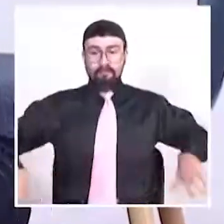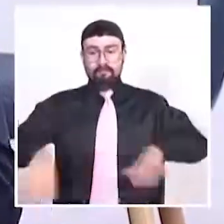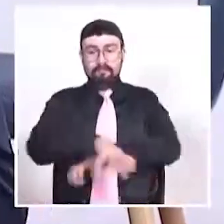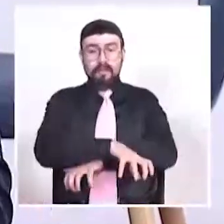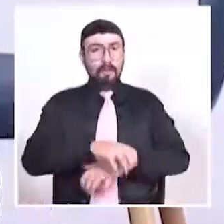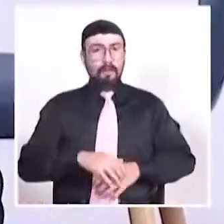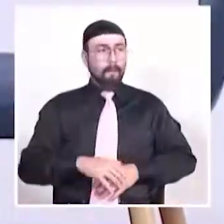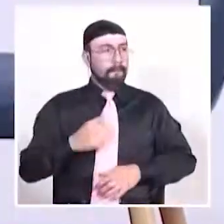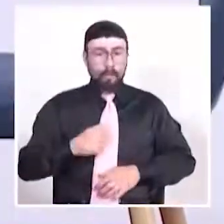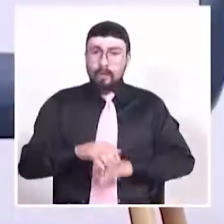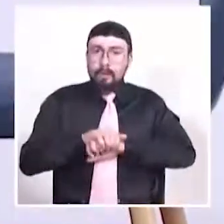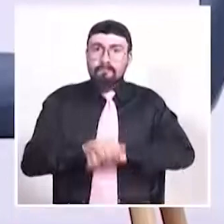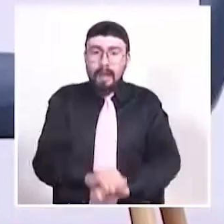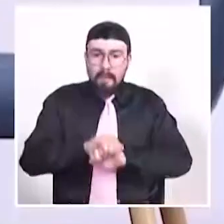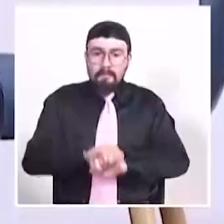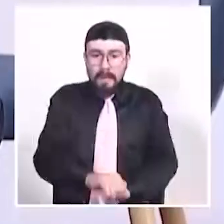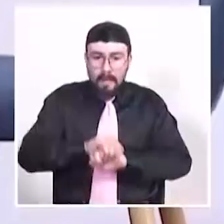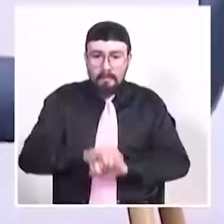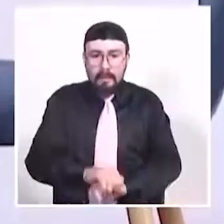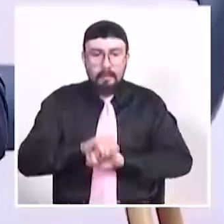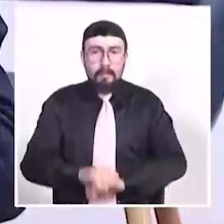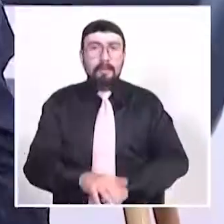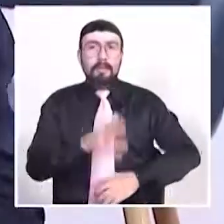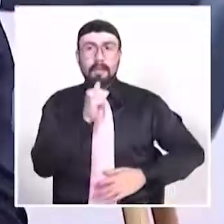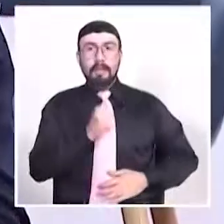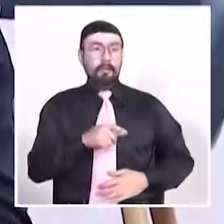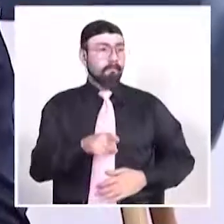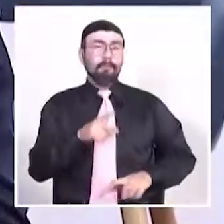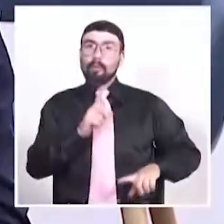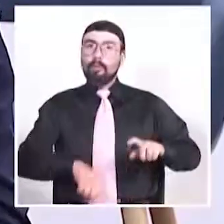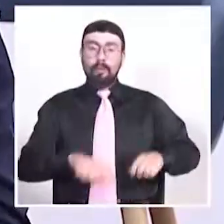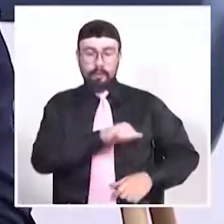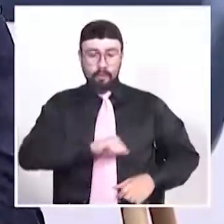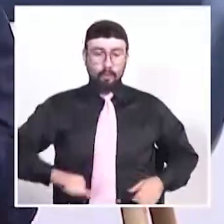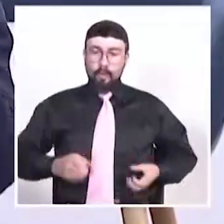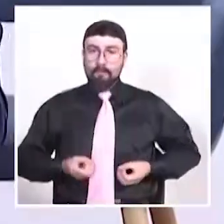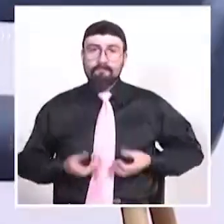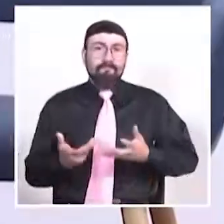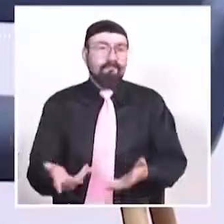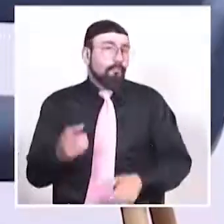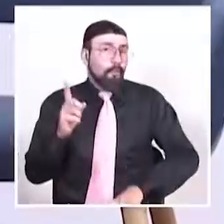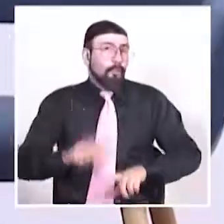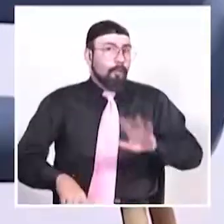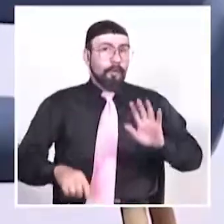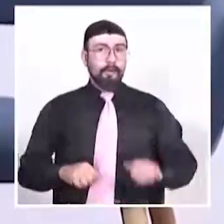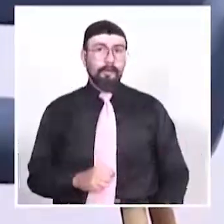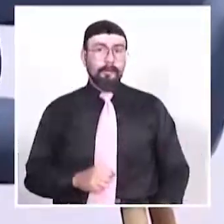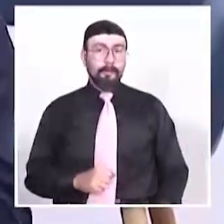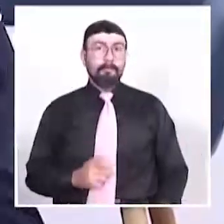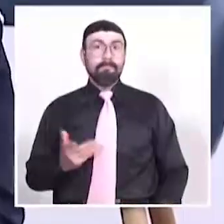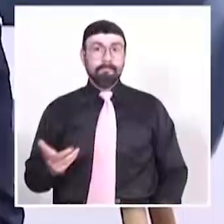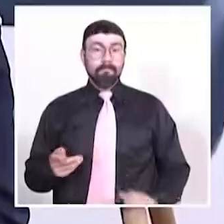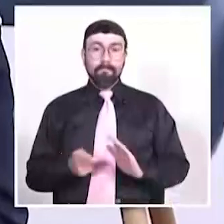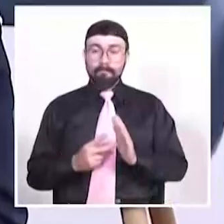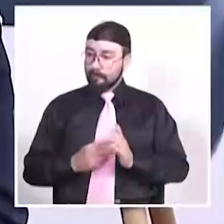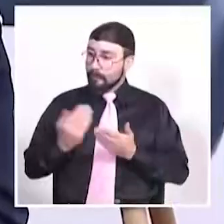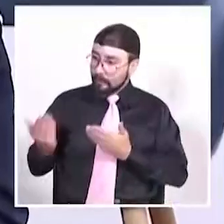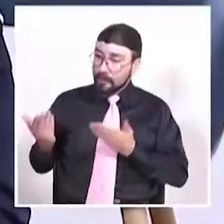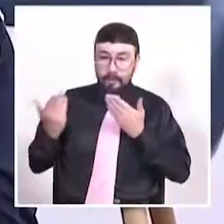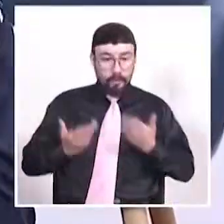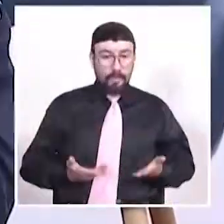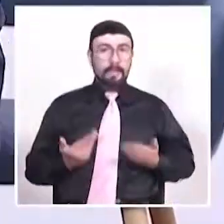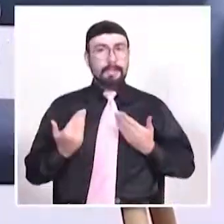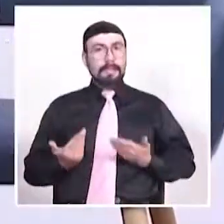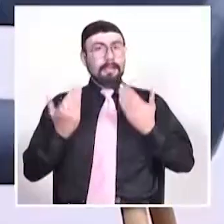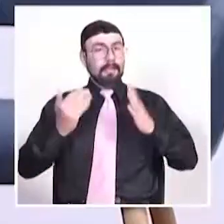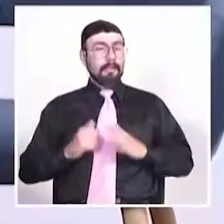estoy bombeando sangre a los órganos, no puede donar los órganos. Entonces, mire lo que se convierte en un equipo de estos,